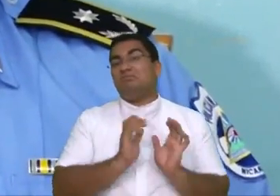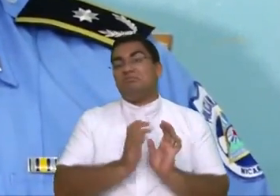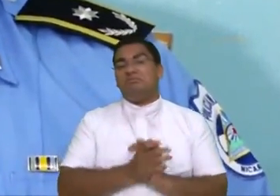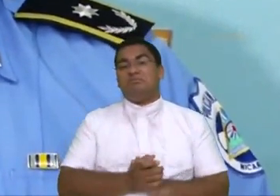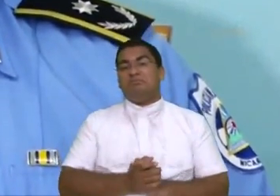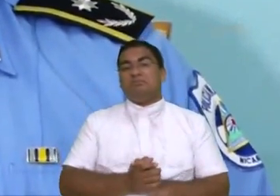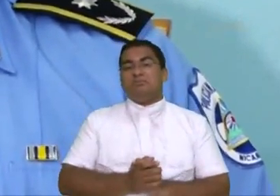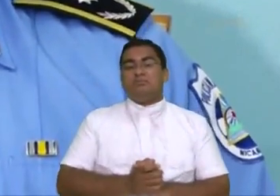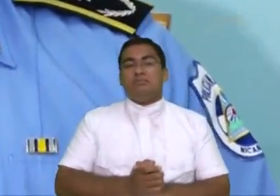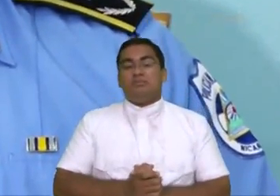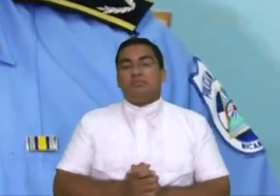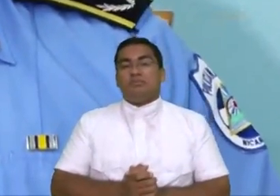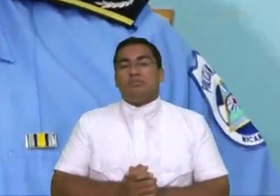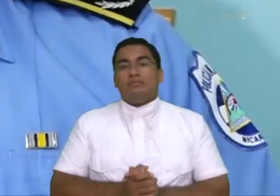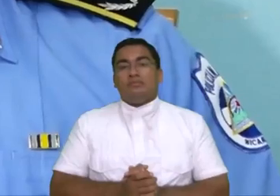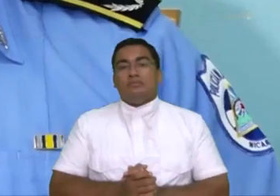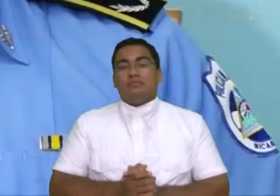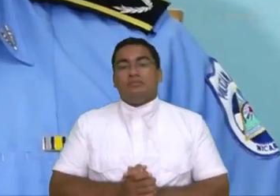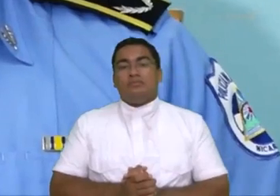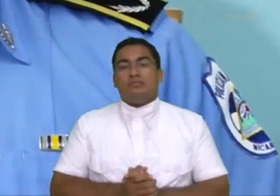Las evidencias